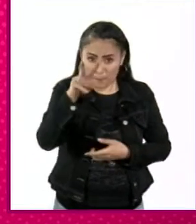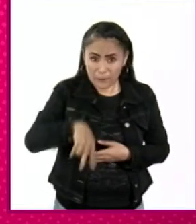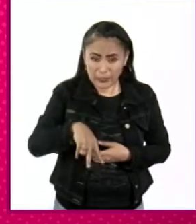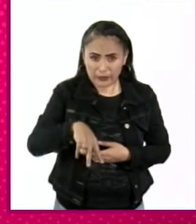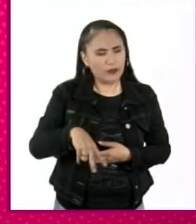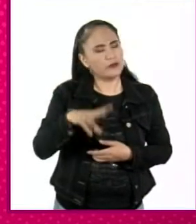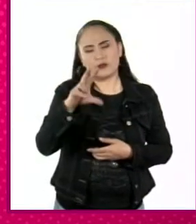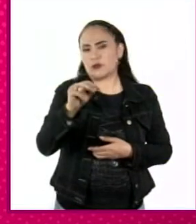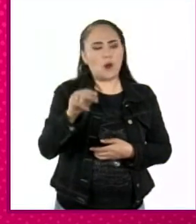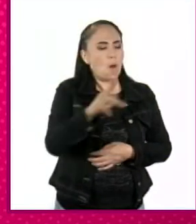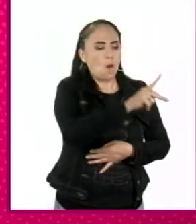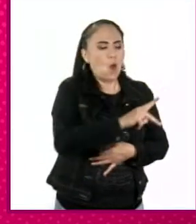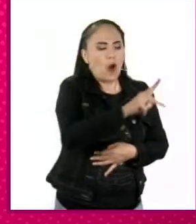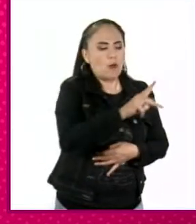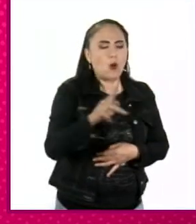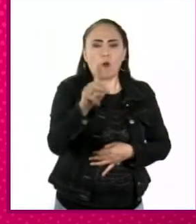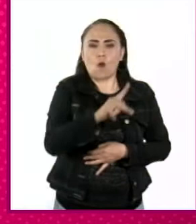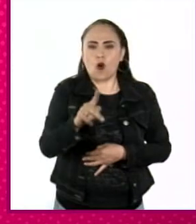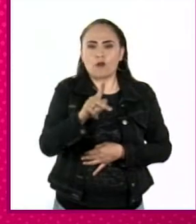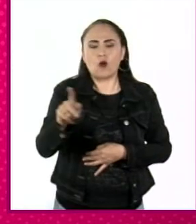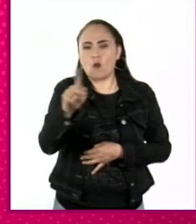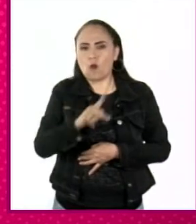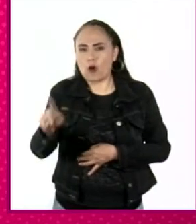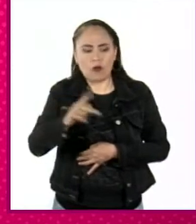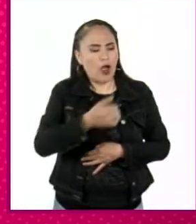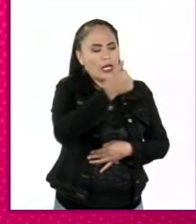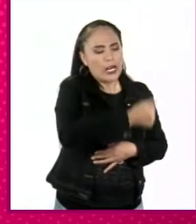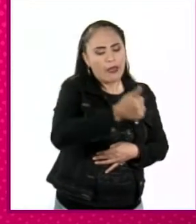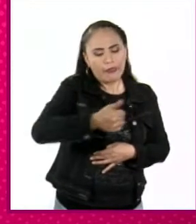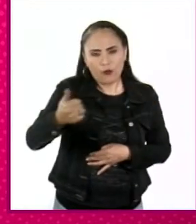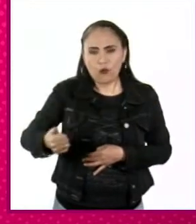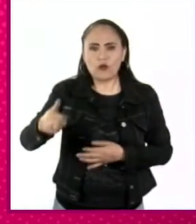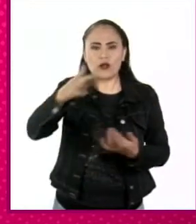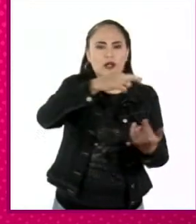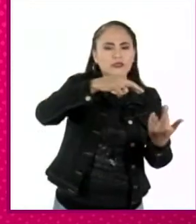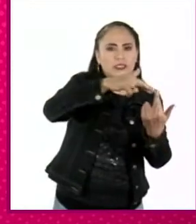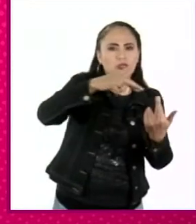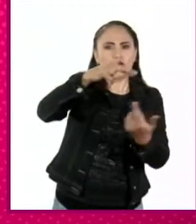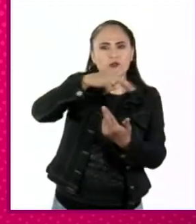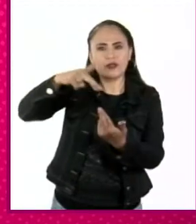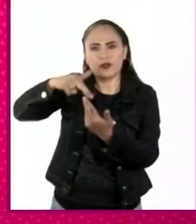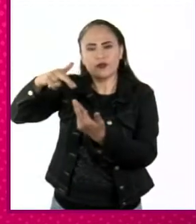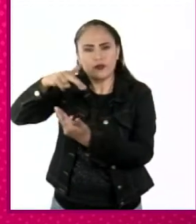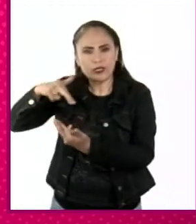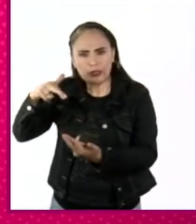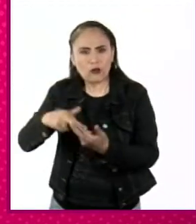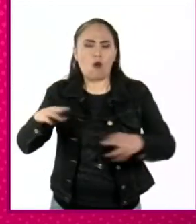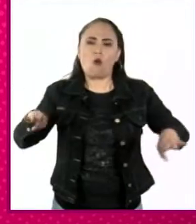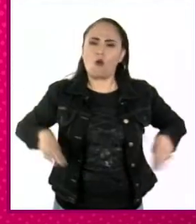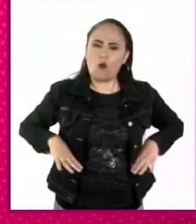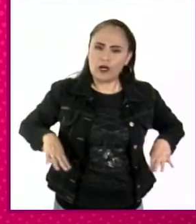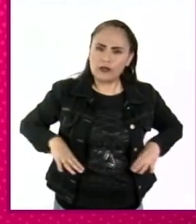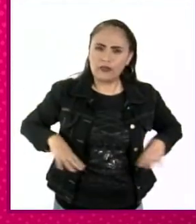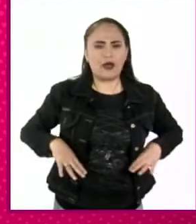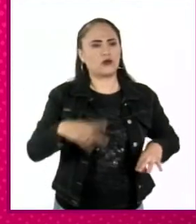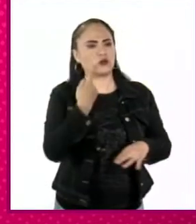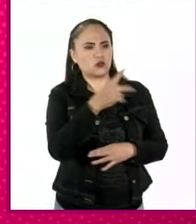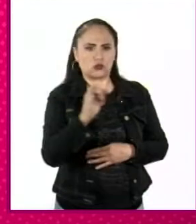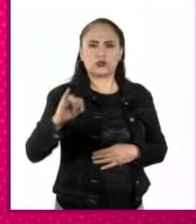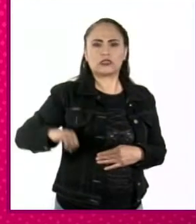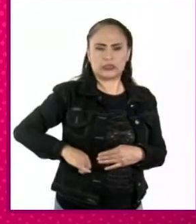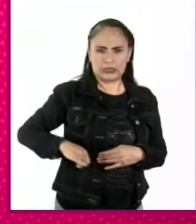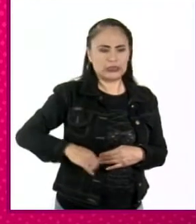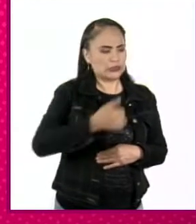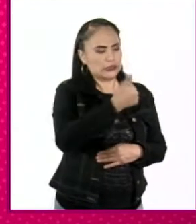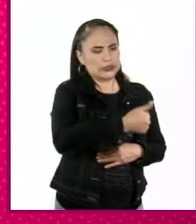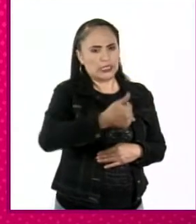que cada población, cada región tiene sus particularidades y sus intereses. La historia